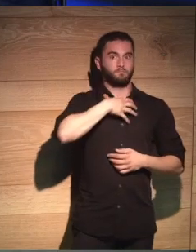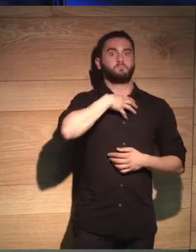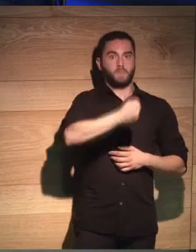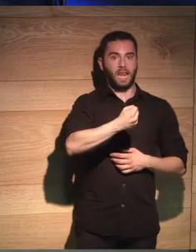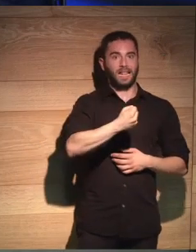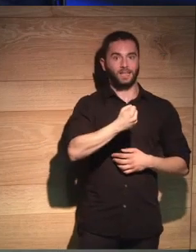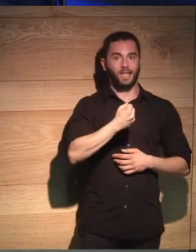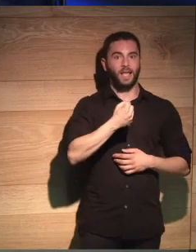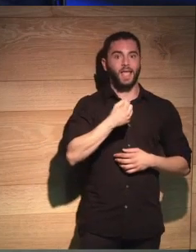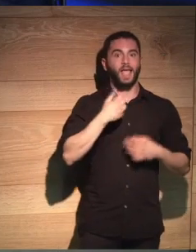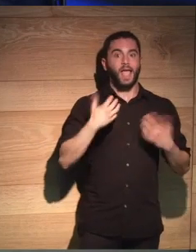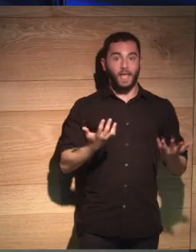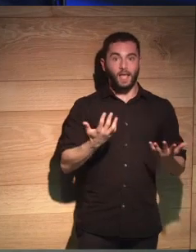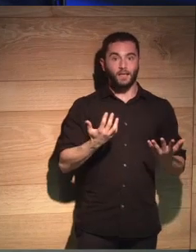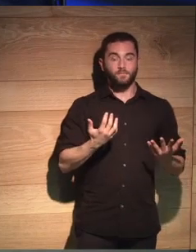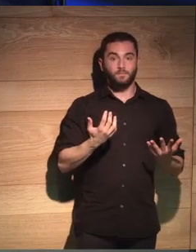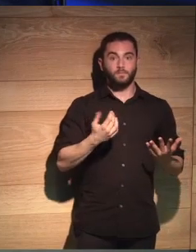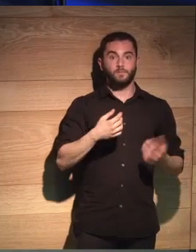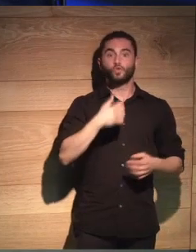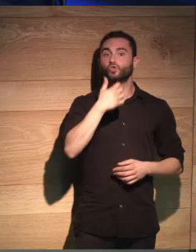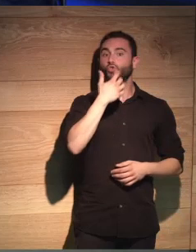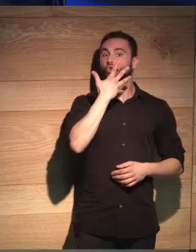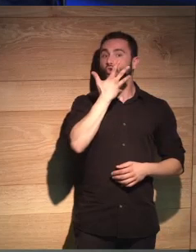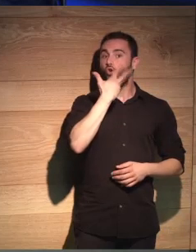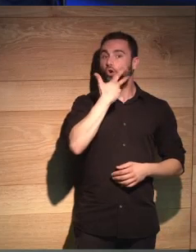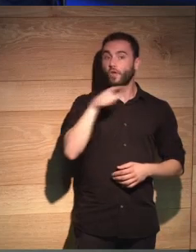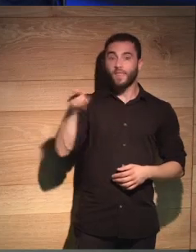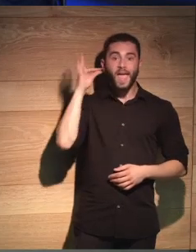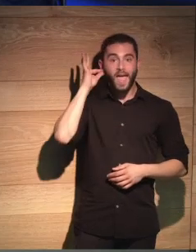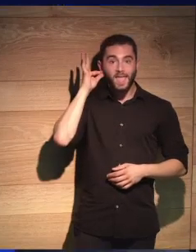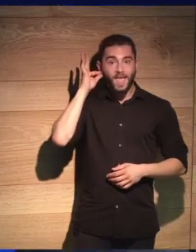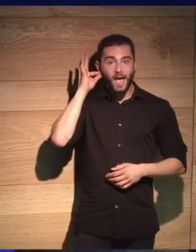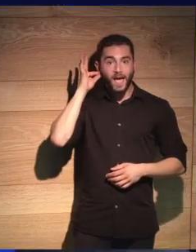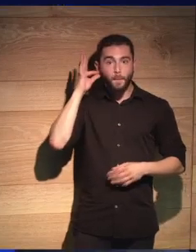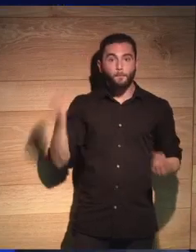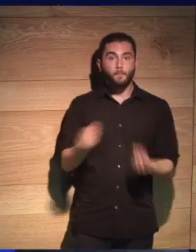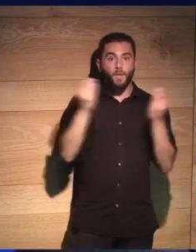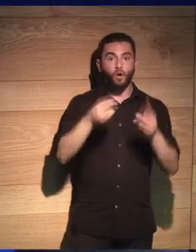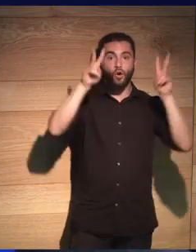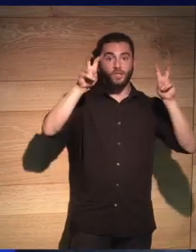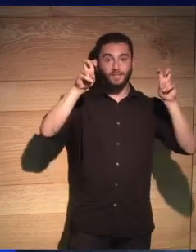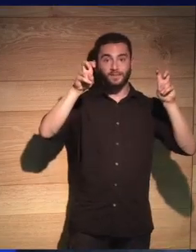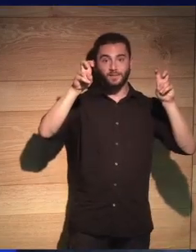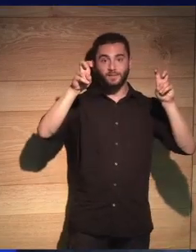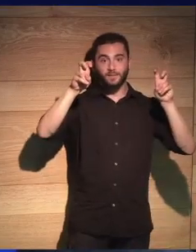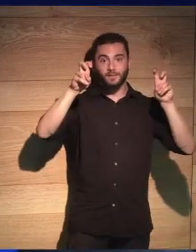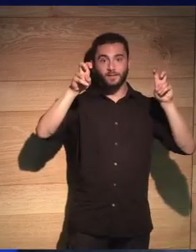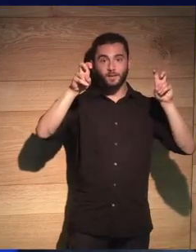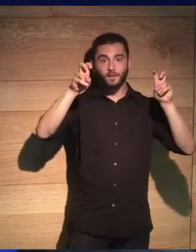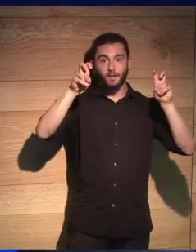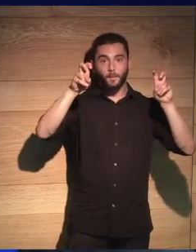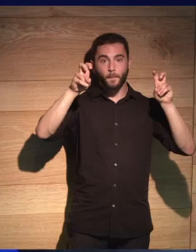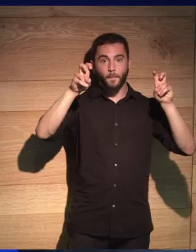valiente, y a pesar de conocer probablemente ella mejor que él cuánto le podía